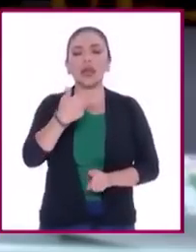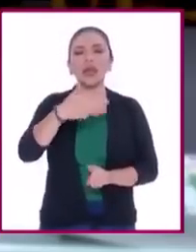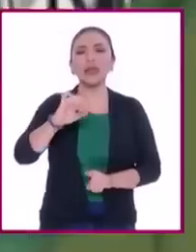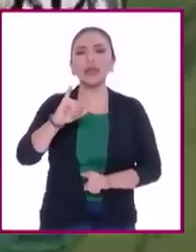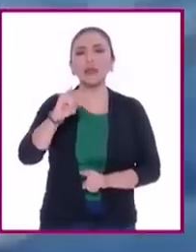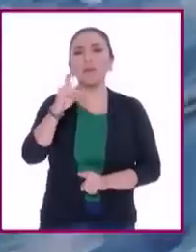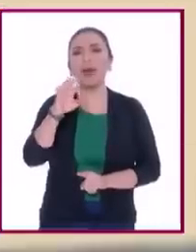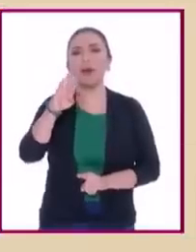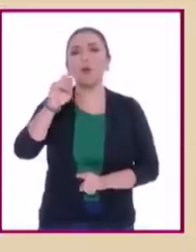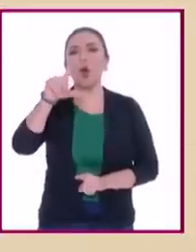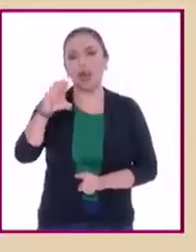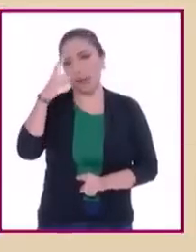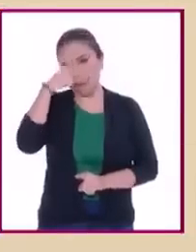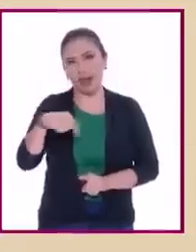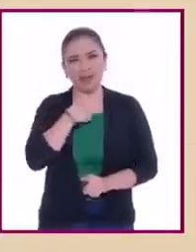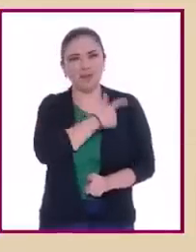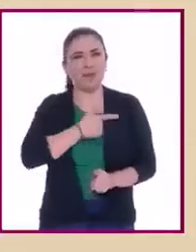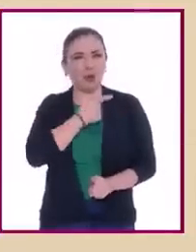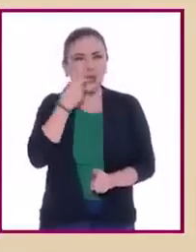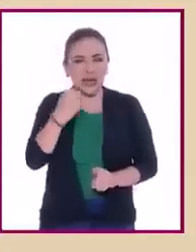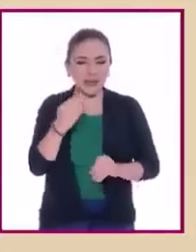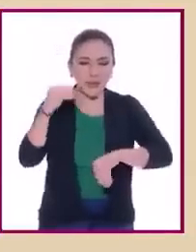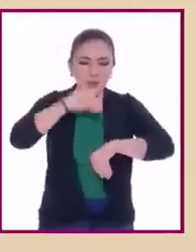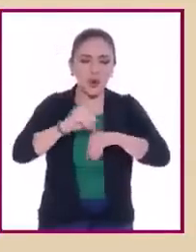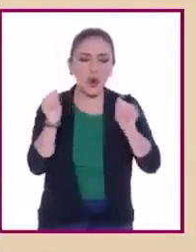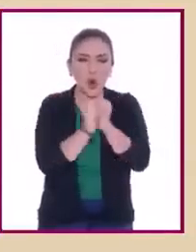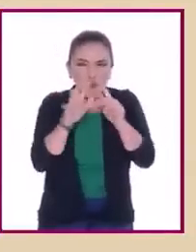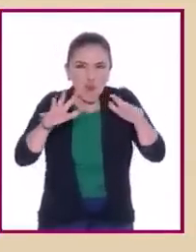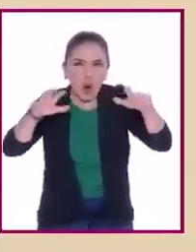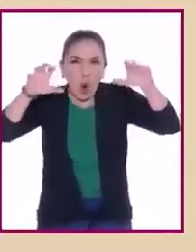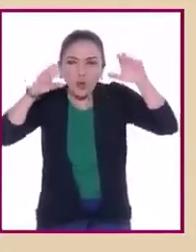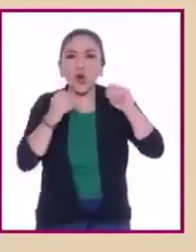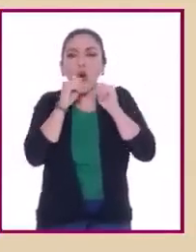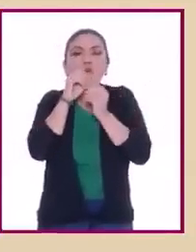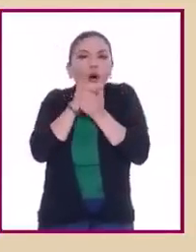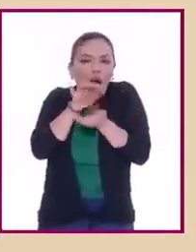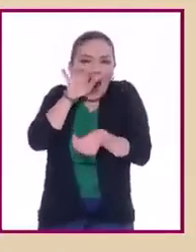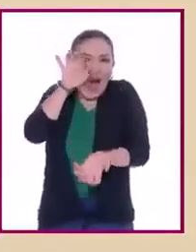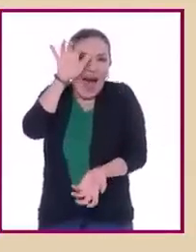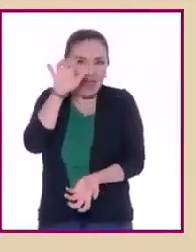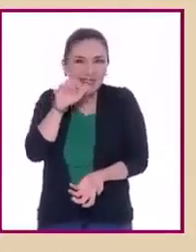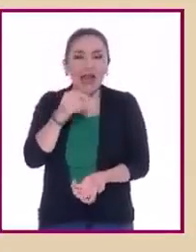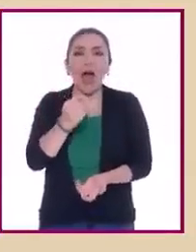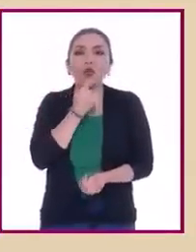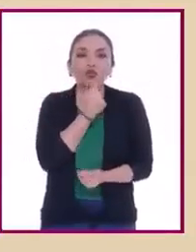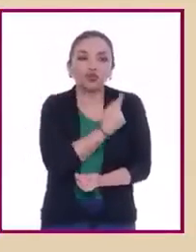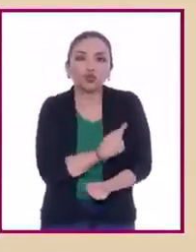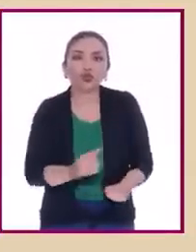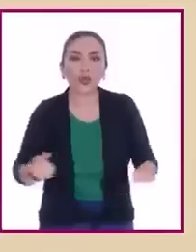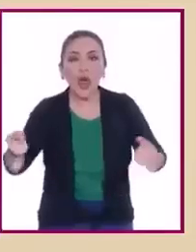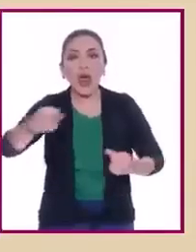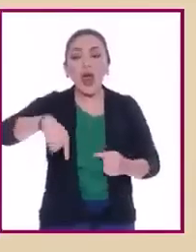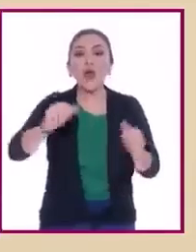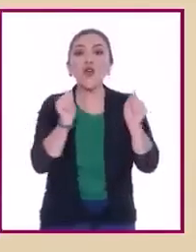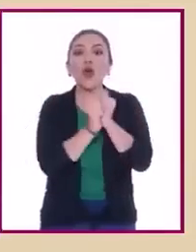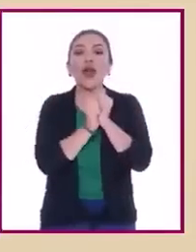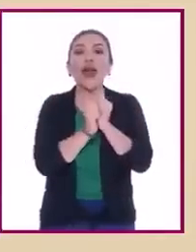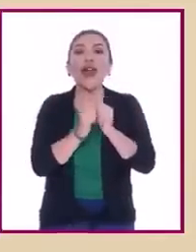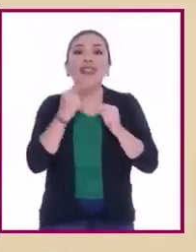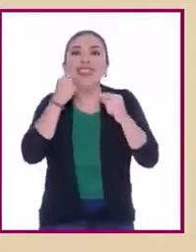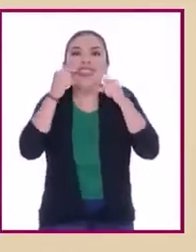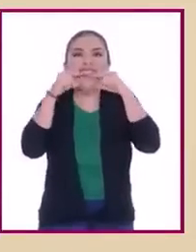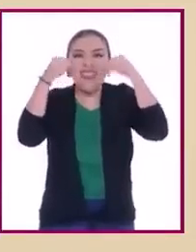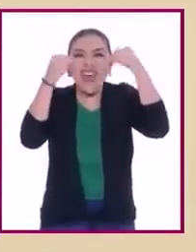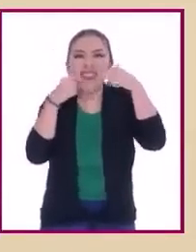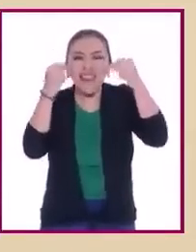hipérbole para enfatizar en una parte que me gusta mucho donde sale el monstruo con la boca abierta y los niños este en sus dientes en sus